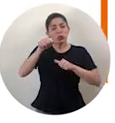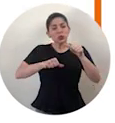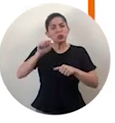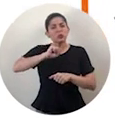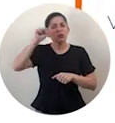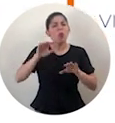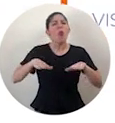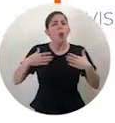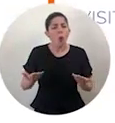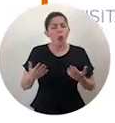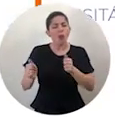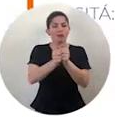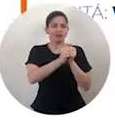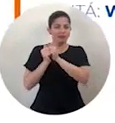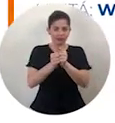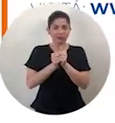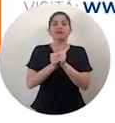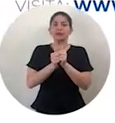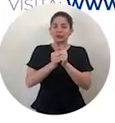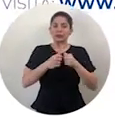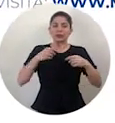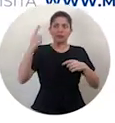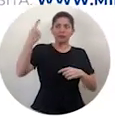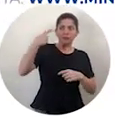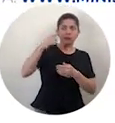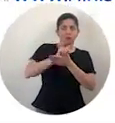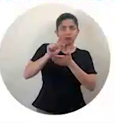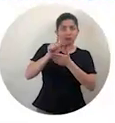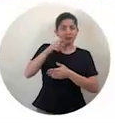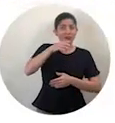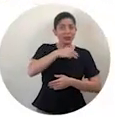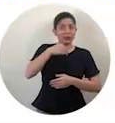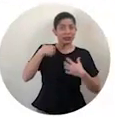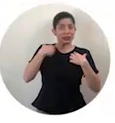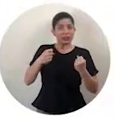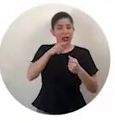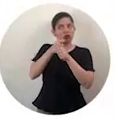la ganamos todos y todas juntos, manteniendo las medidas de higiene recomendadas por